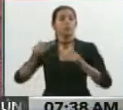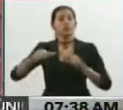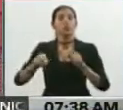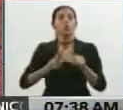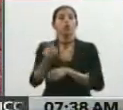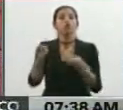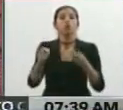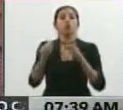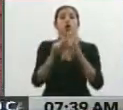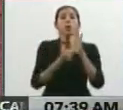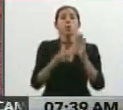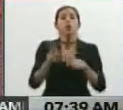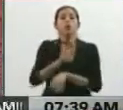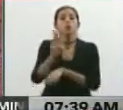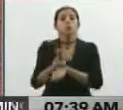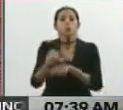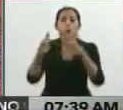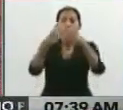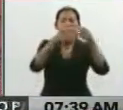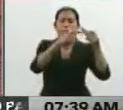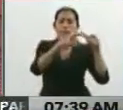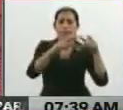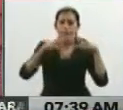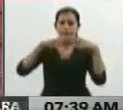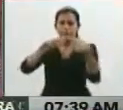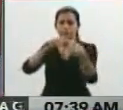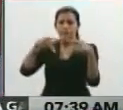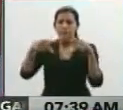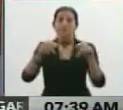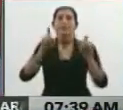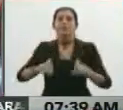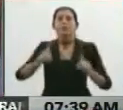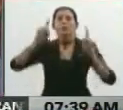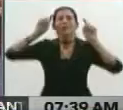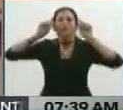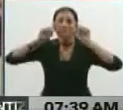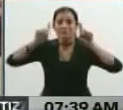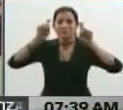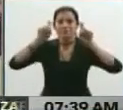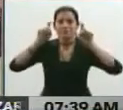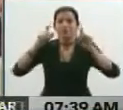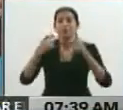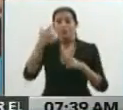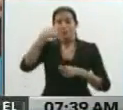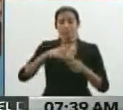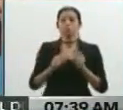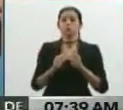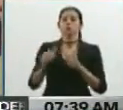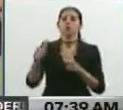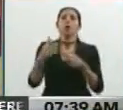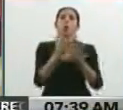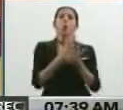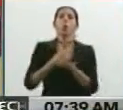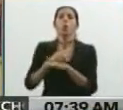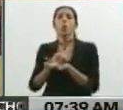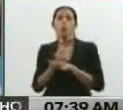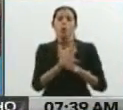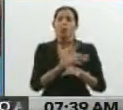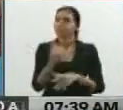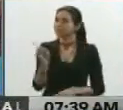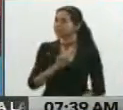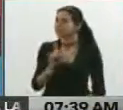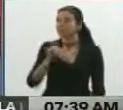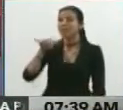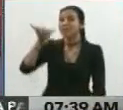porque nosotros tenemos que crear la cultura que la aeronave tripulada distancia no es un juguete es una aeronave